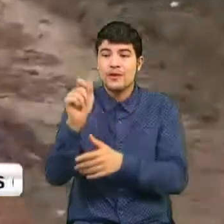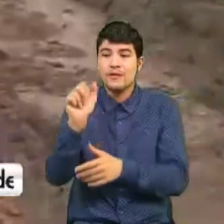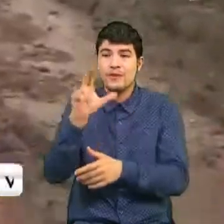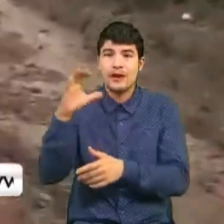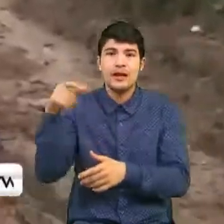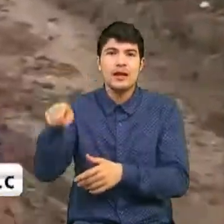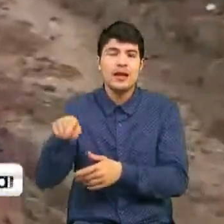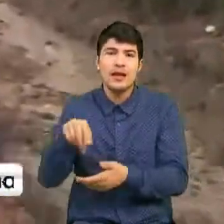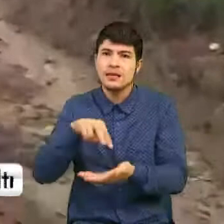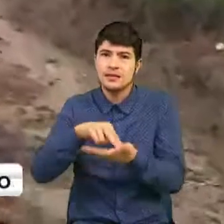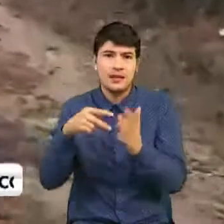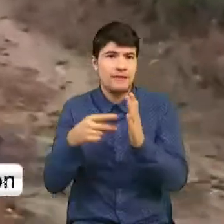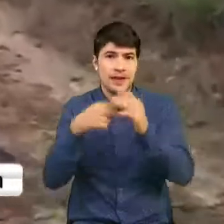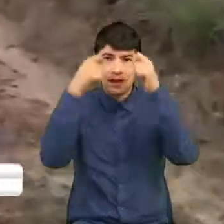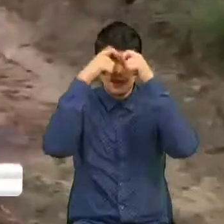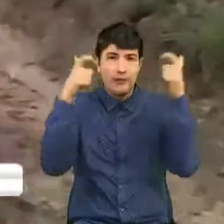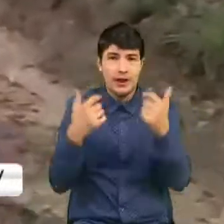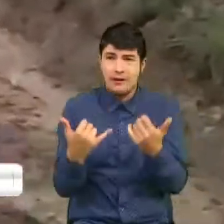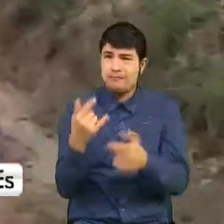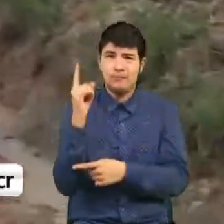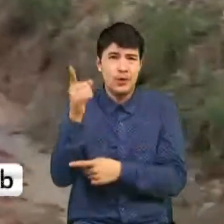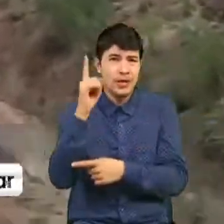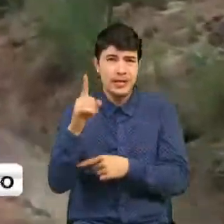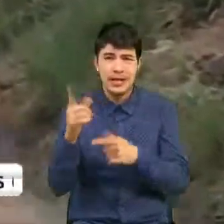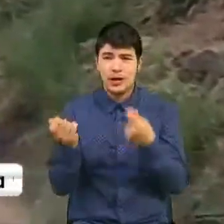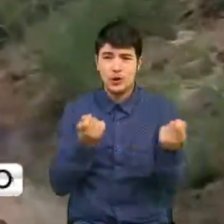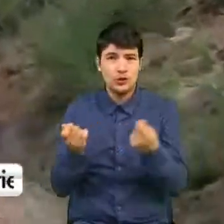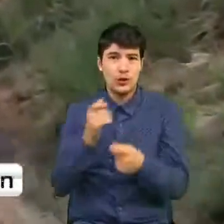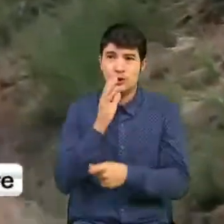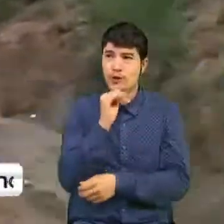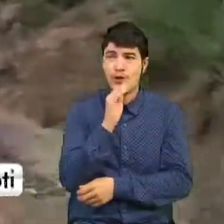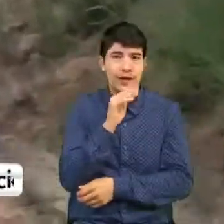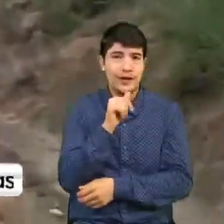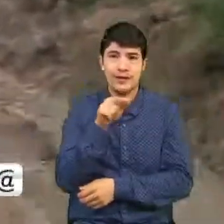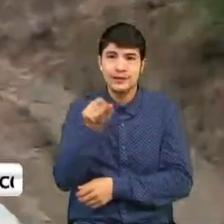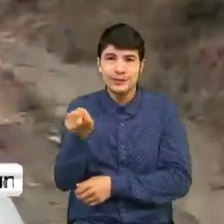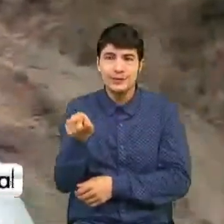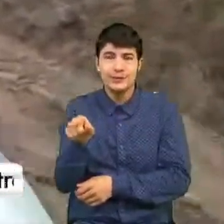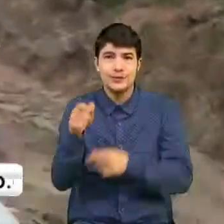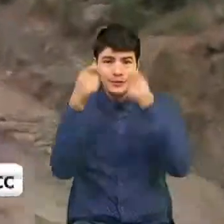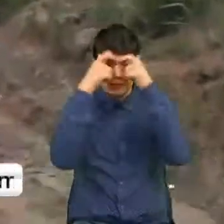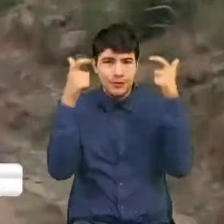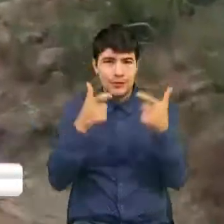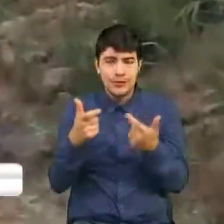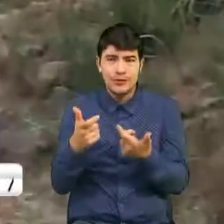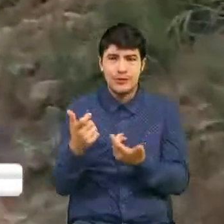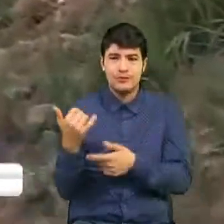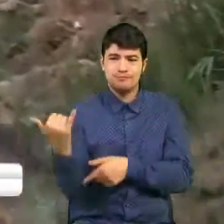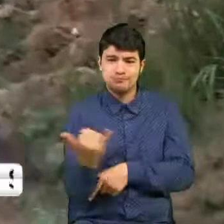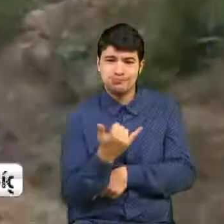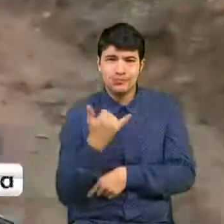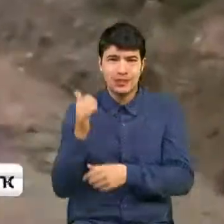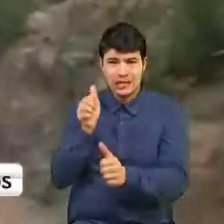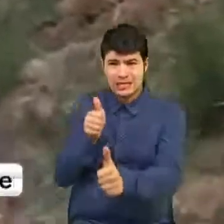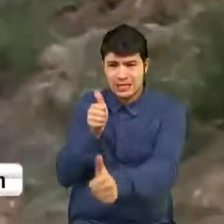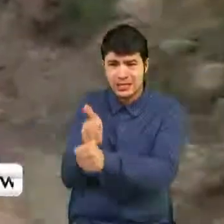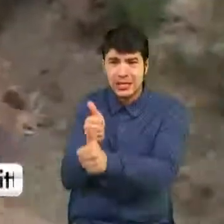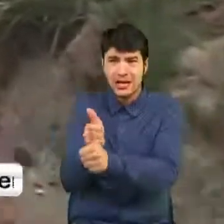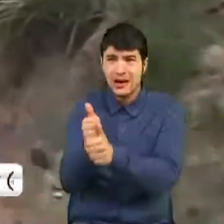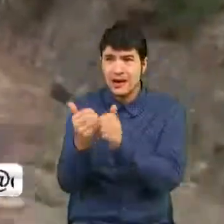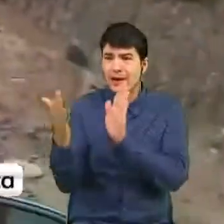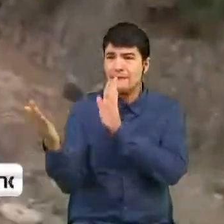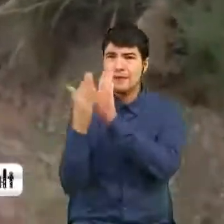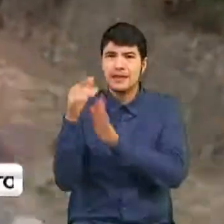control por parte del gobierno nacional que se encuentran condicionados no existe un tipo de seguimiento frente a